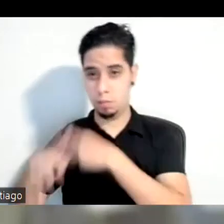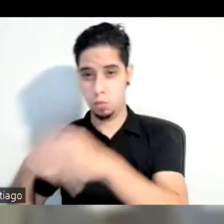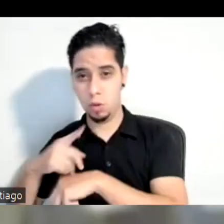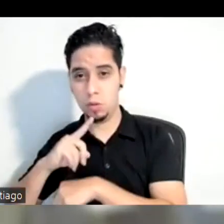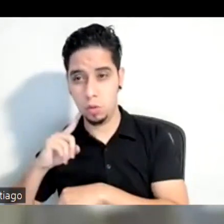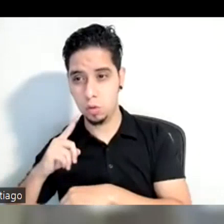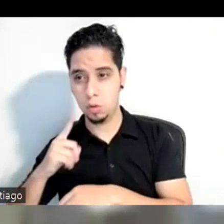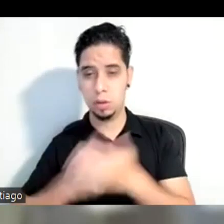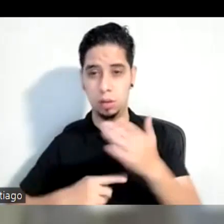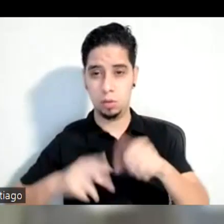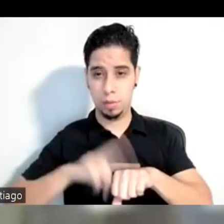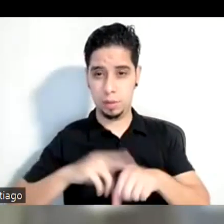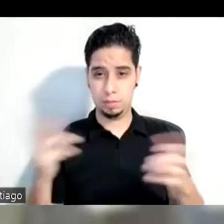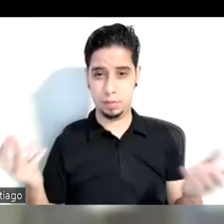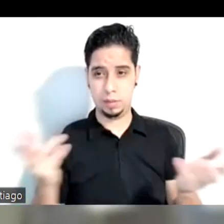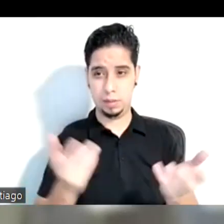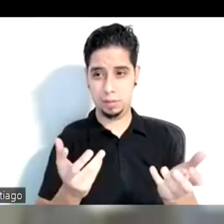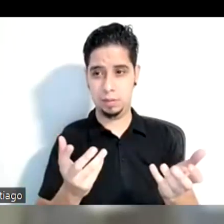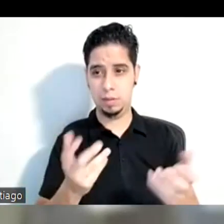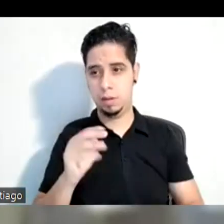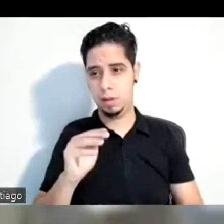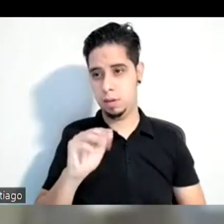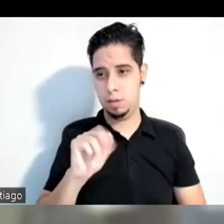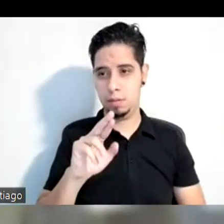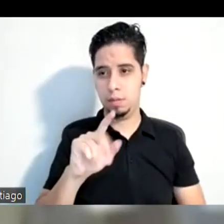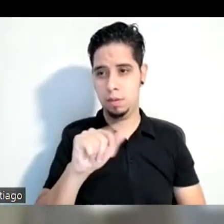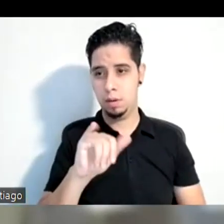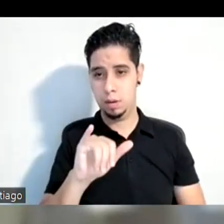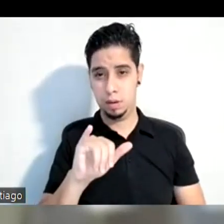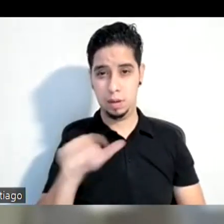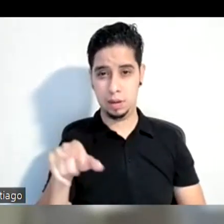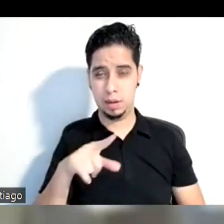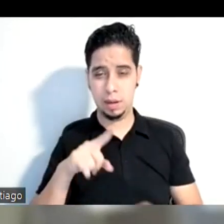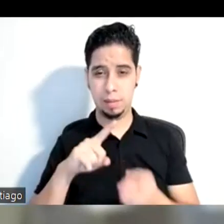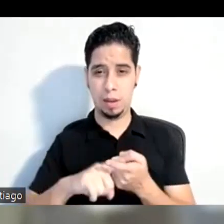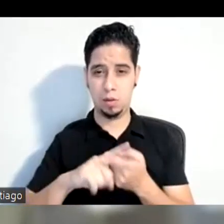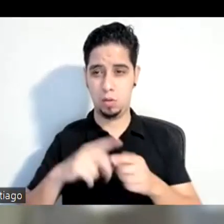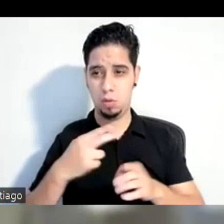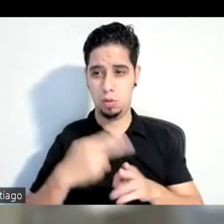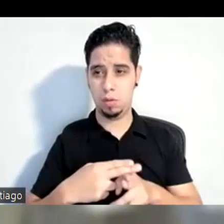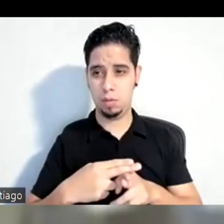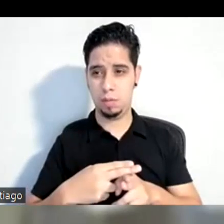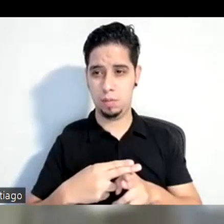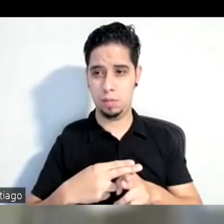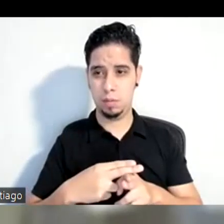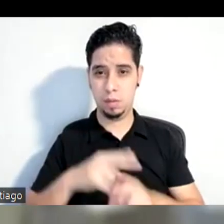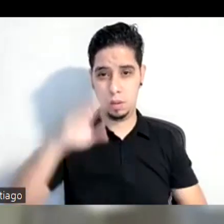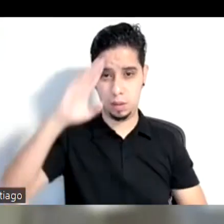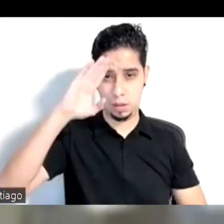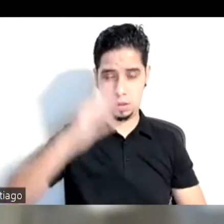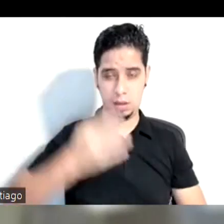¿verdad? En la película original donde sale Marley Mandy, ¿verdad? Que en español le llamaron Hijos de un Dios Imperfecto.